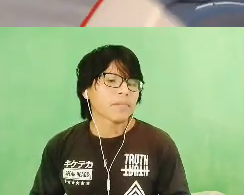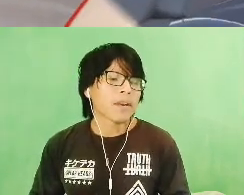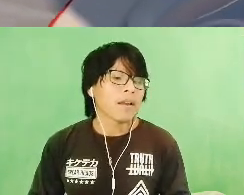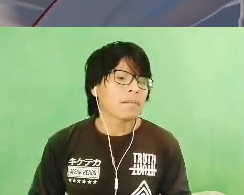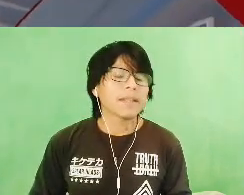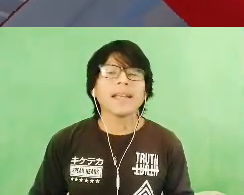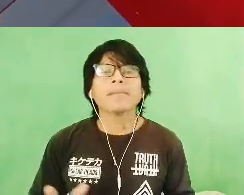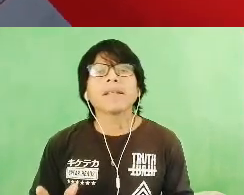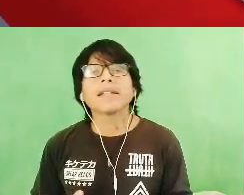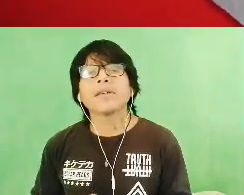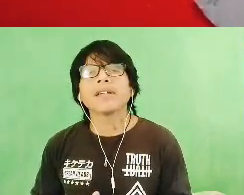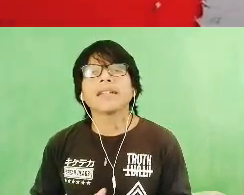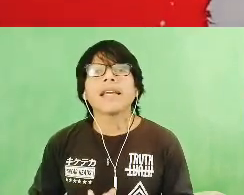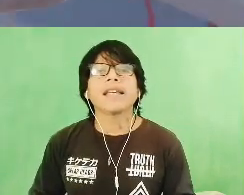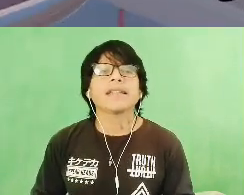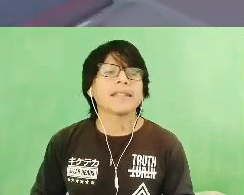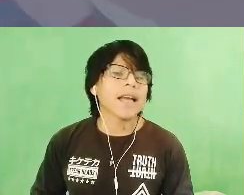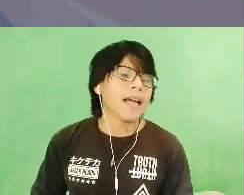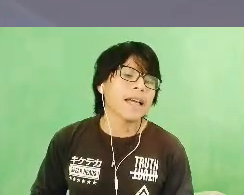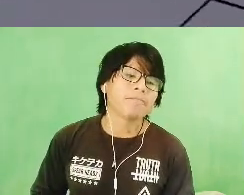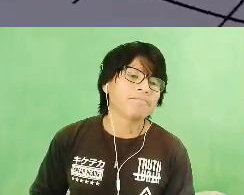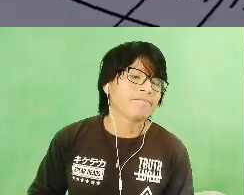Gálvez, prácticamente, señores,